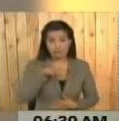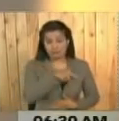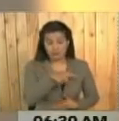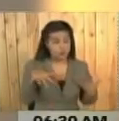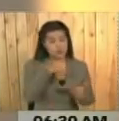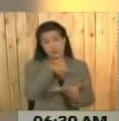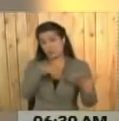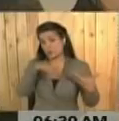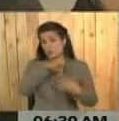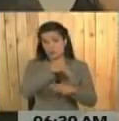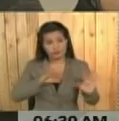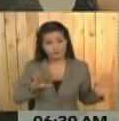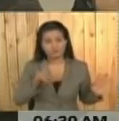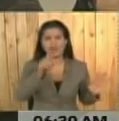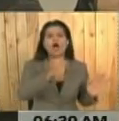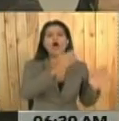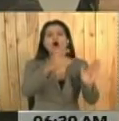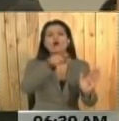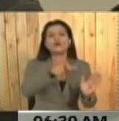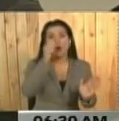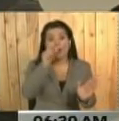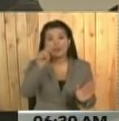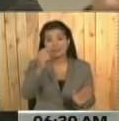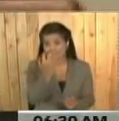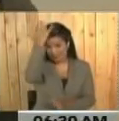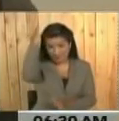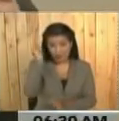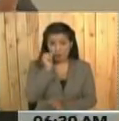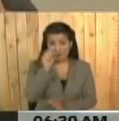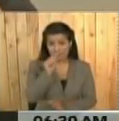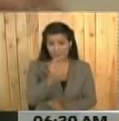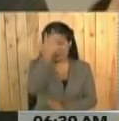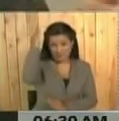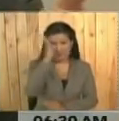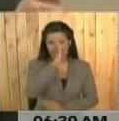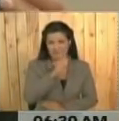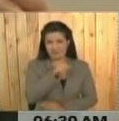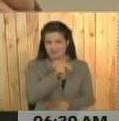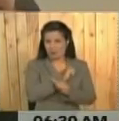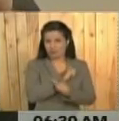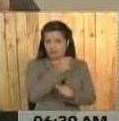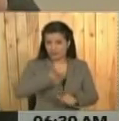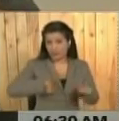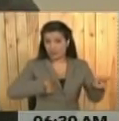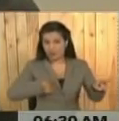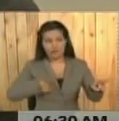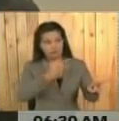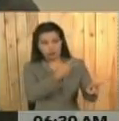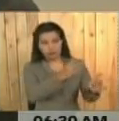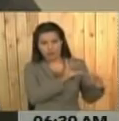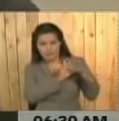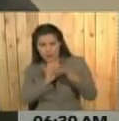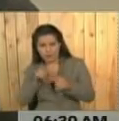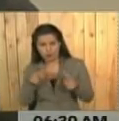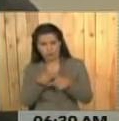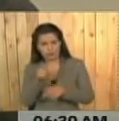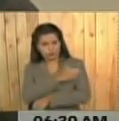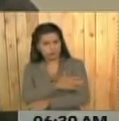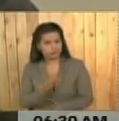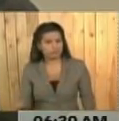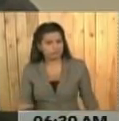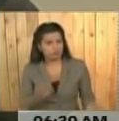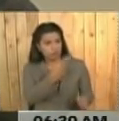Argentina o el señor temer en en en Brasil producto de un golpe de estado son sus aliados en este momento y sabemos además de